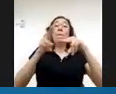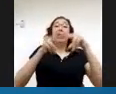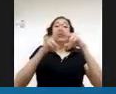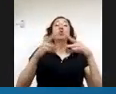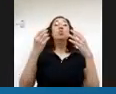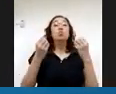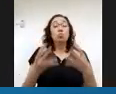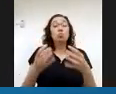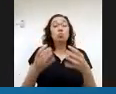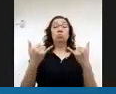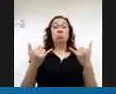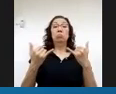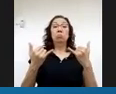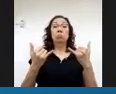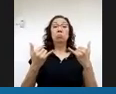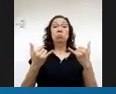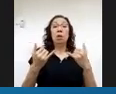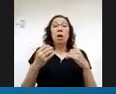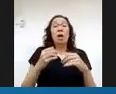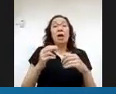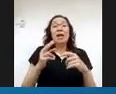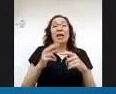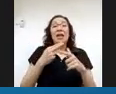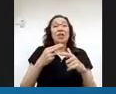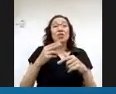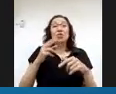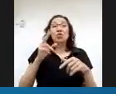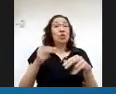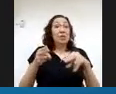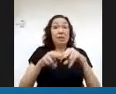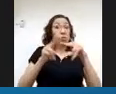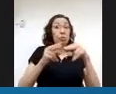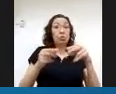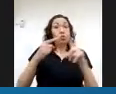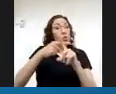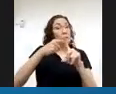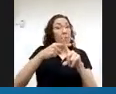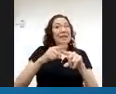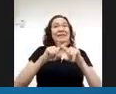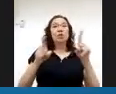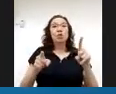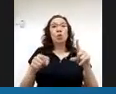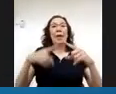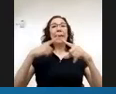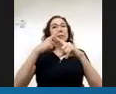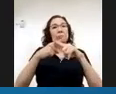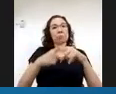es decir, que ni siquiera se va sumando, sino que se va